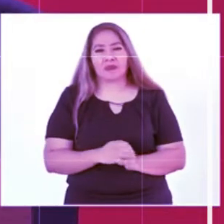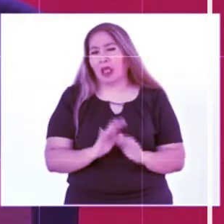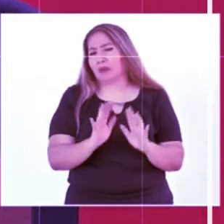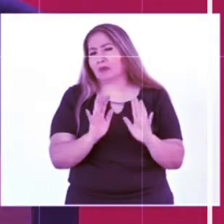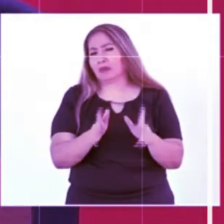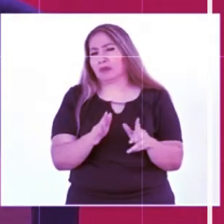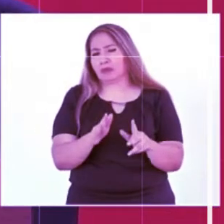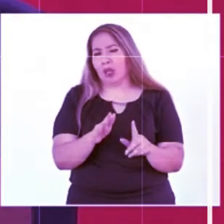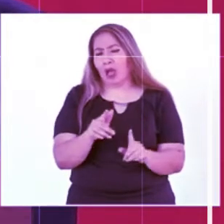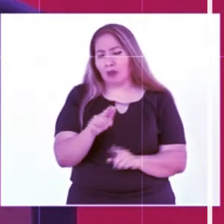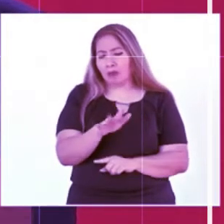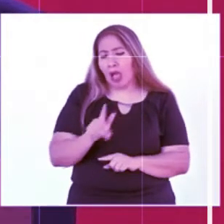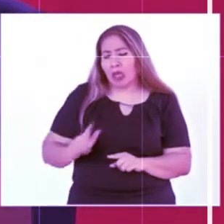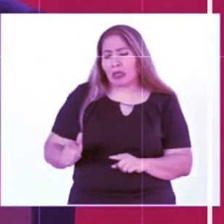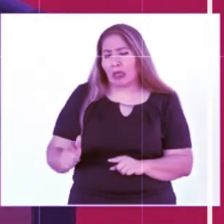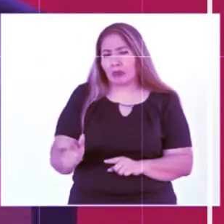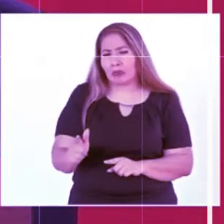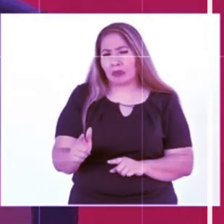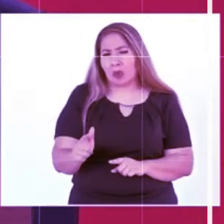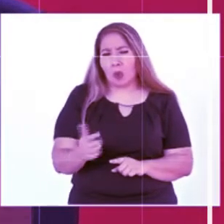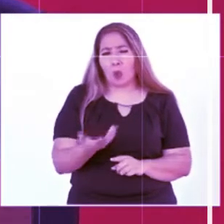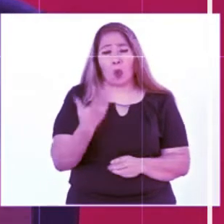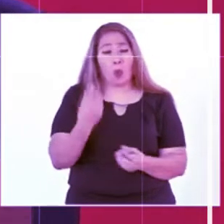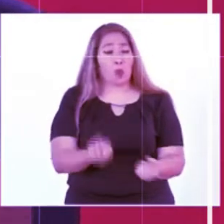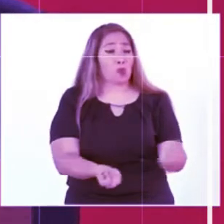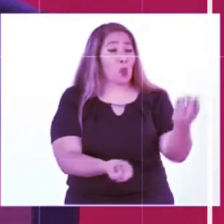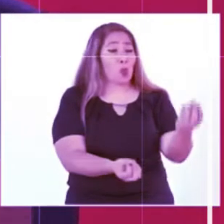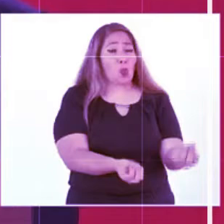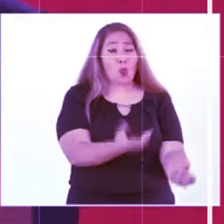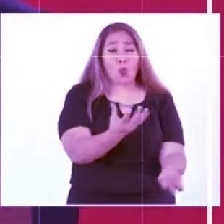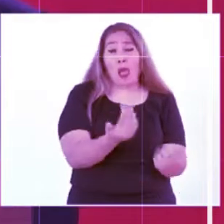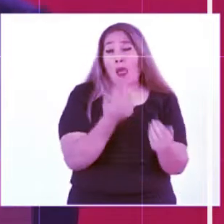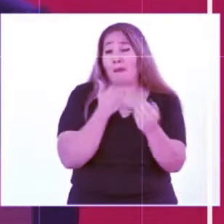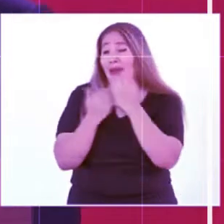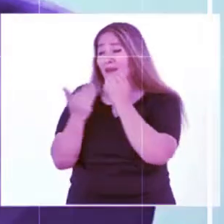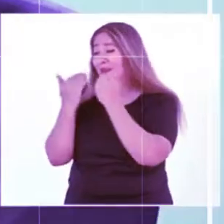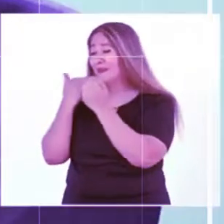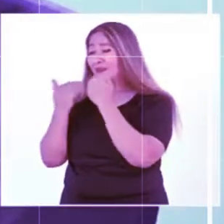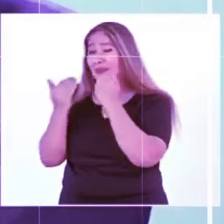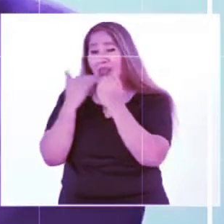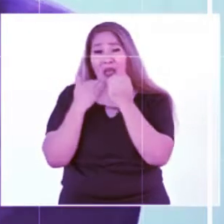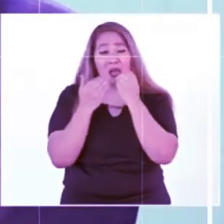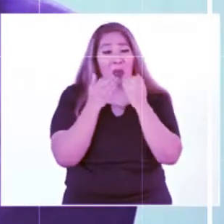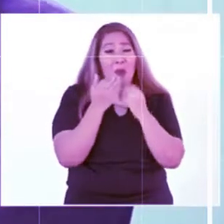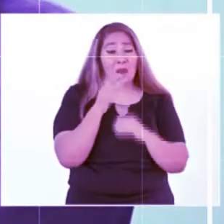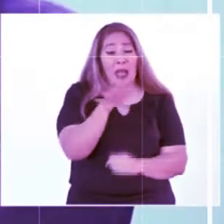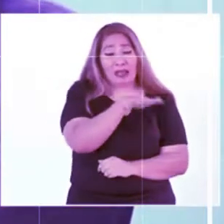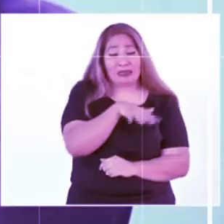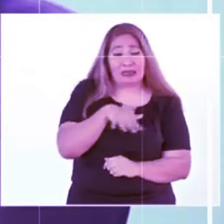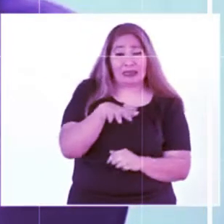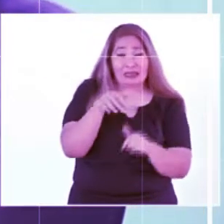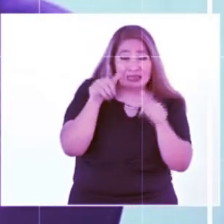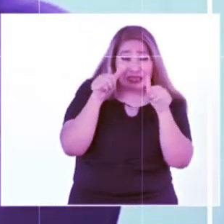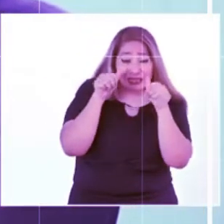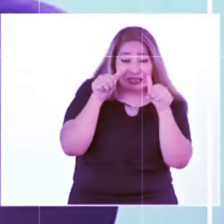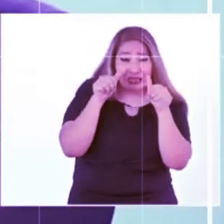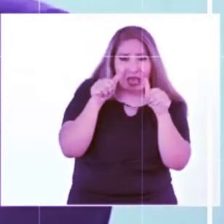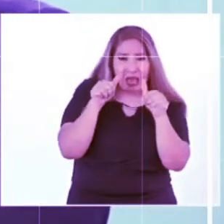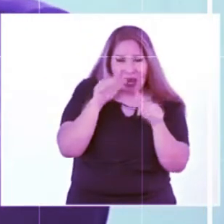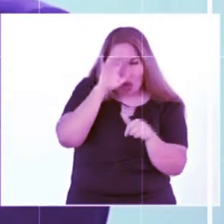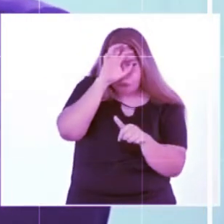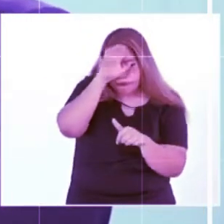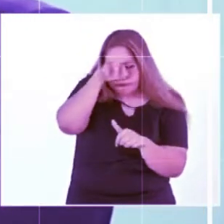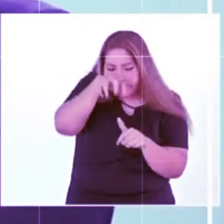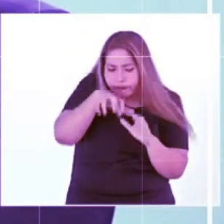ya la región producía alimentos para sostener a la población dedicada a la